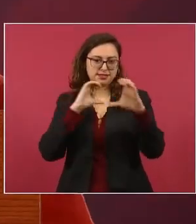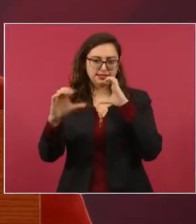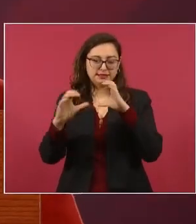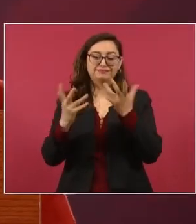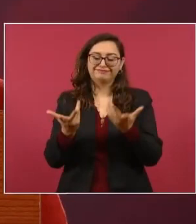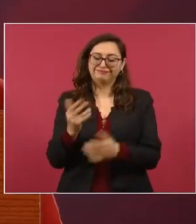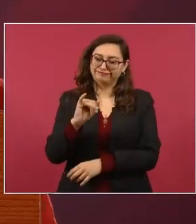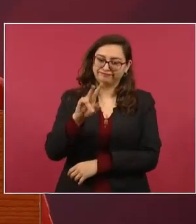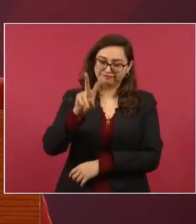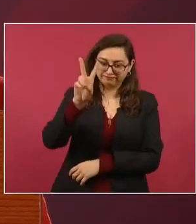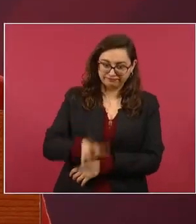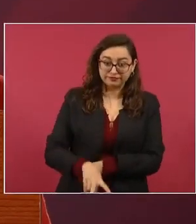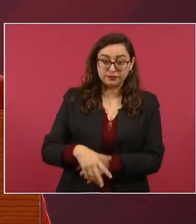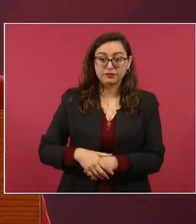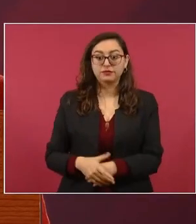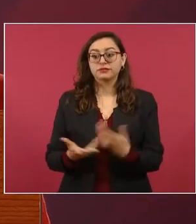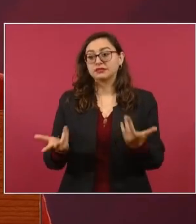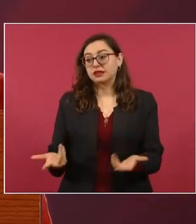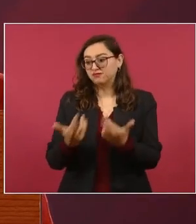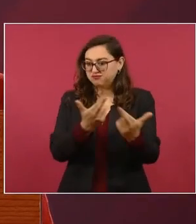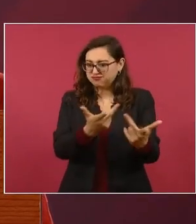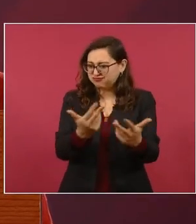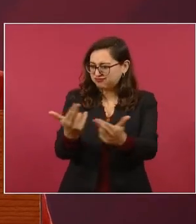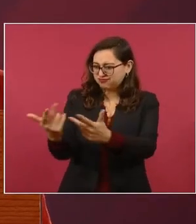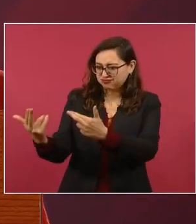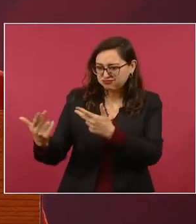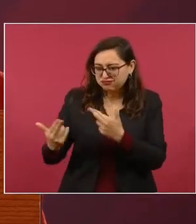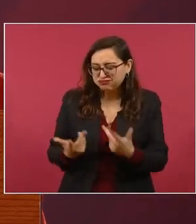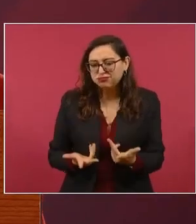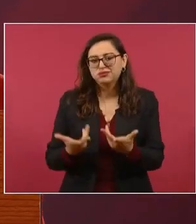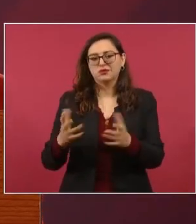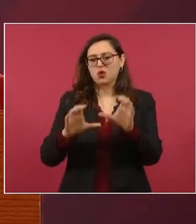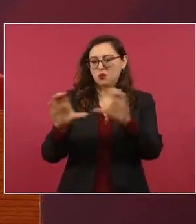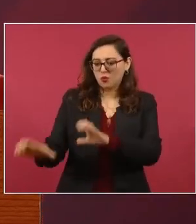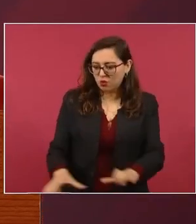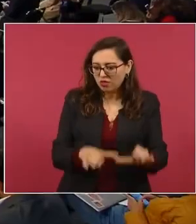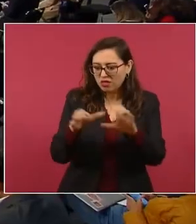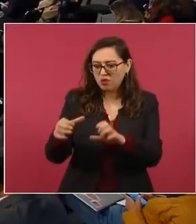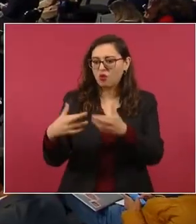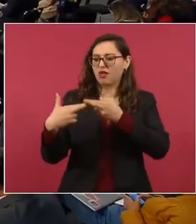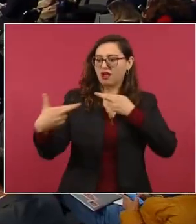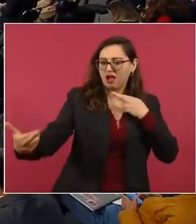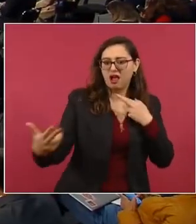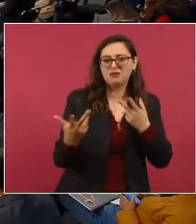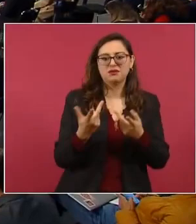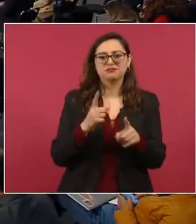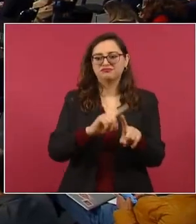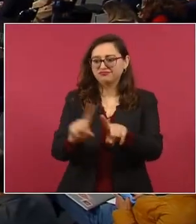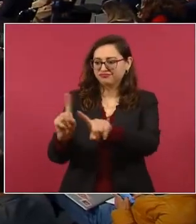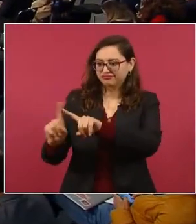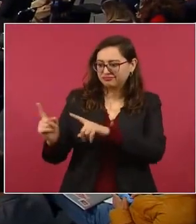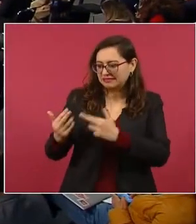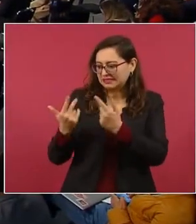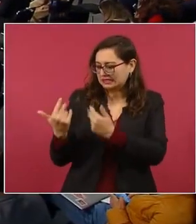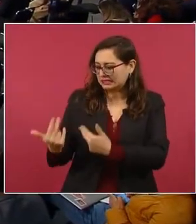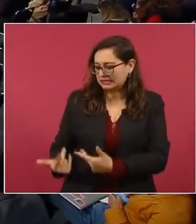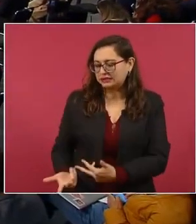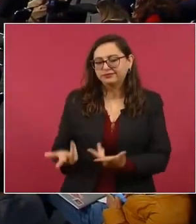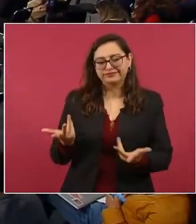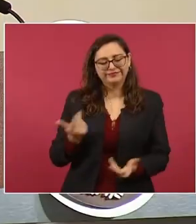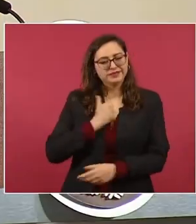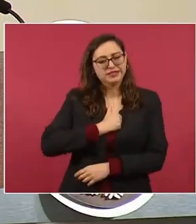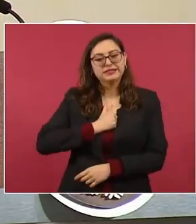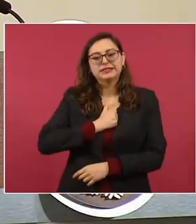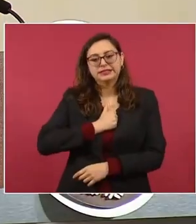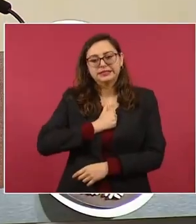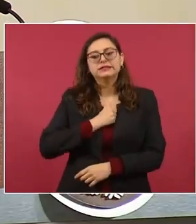de equipos y de redes de telecomunicaciones. Ahí pues sí se acordó también el reforzamiento